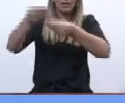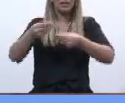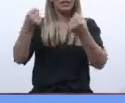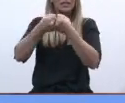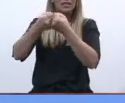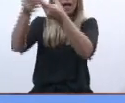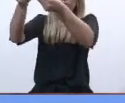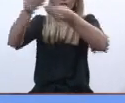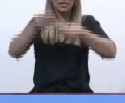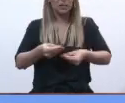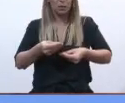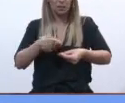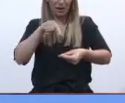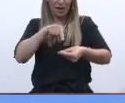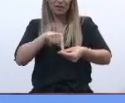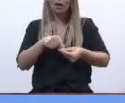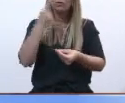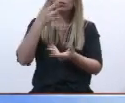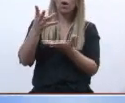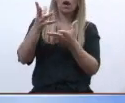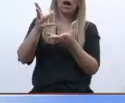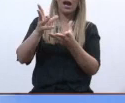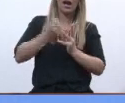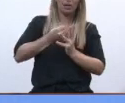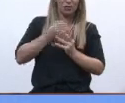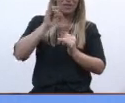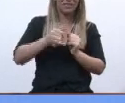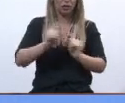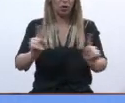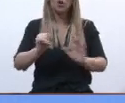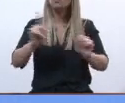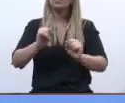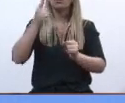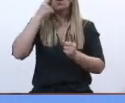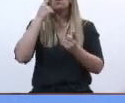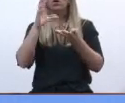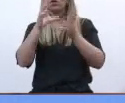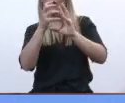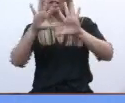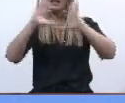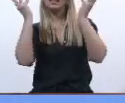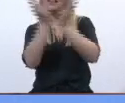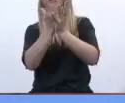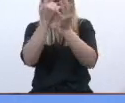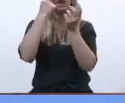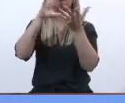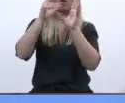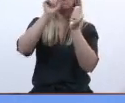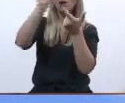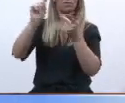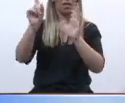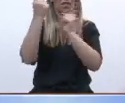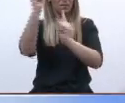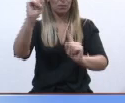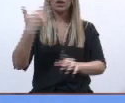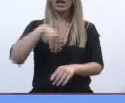No tal y como este tratado es interpretado en el ámbito internacional, que son dos cosas bastante diferentes. Porque el